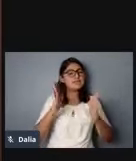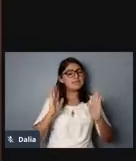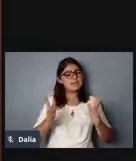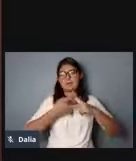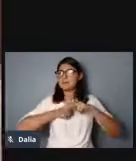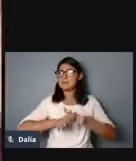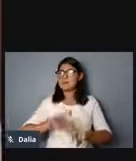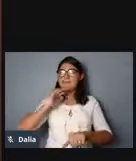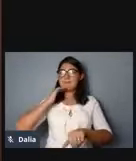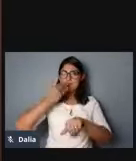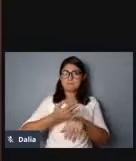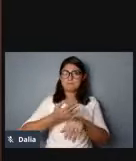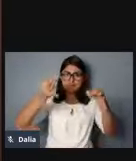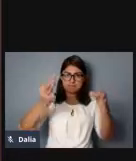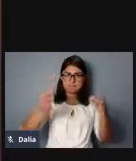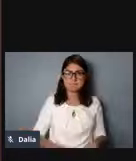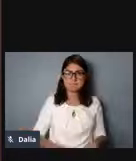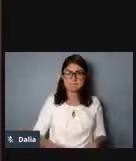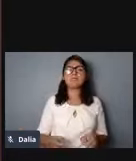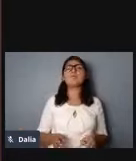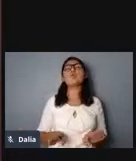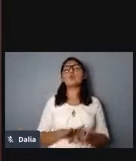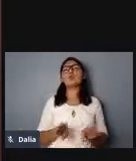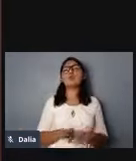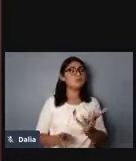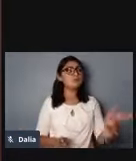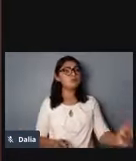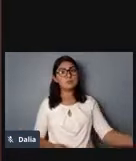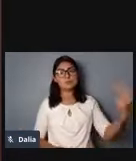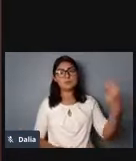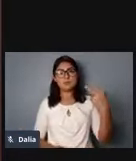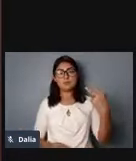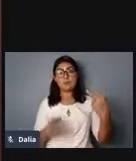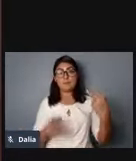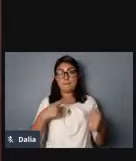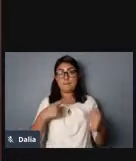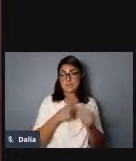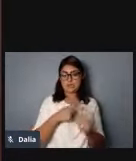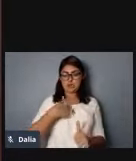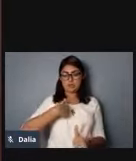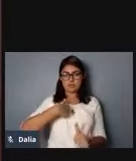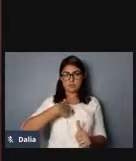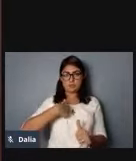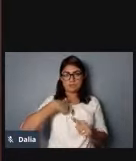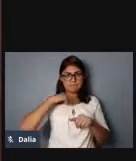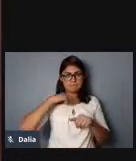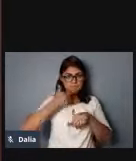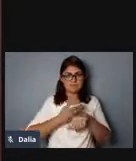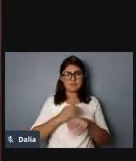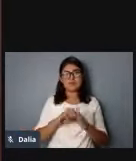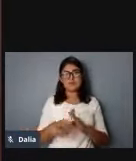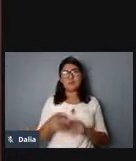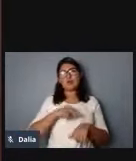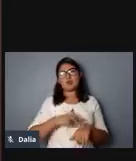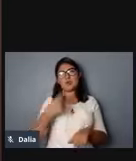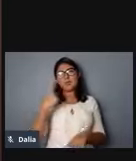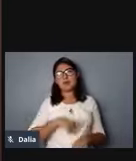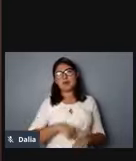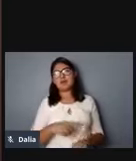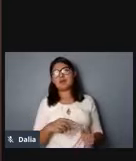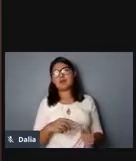con los demás, pero primero conmigo. Ya no quiero obedecer al médico, ¿no? Que me dijo, Norma, tienes